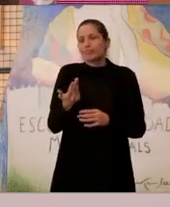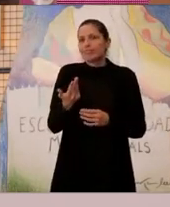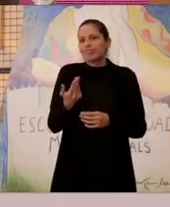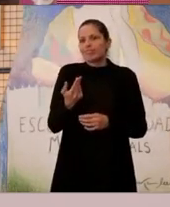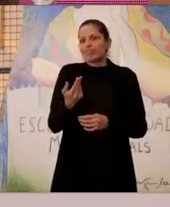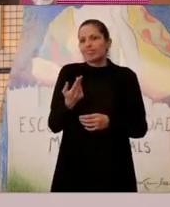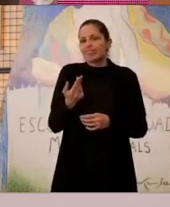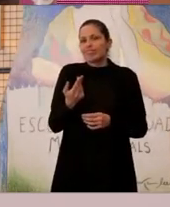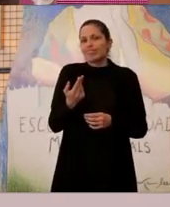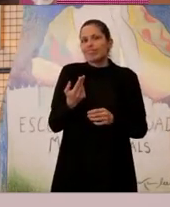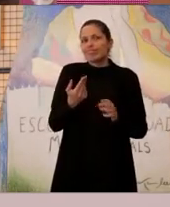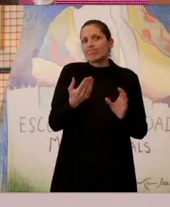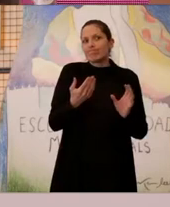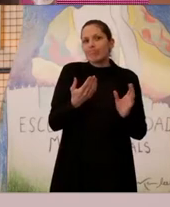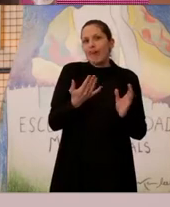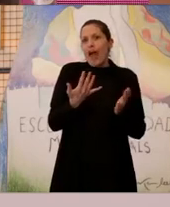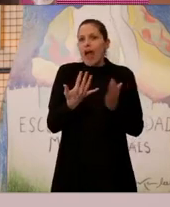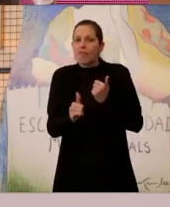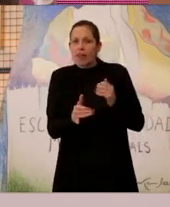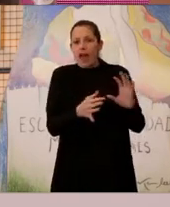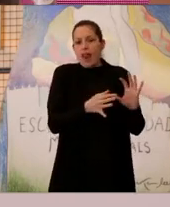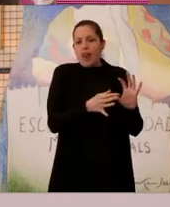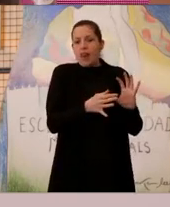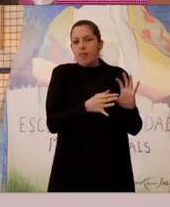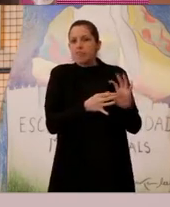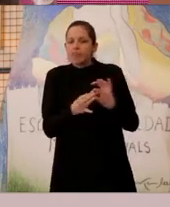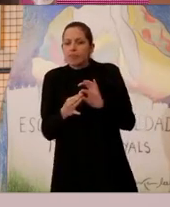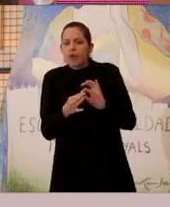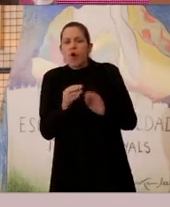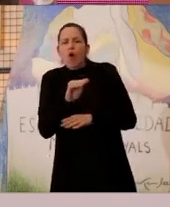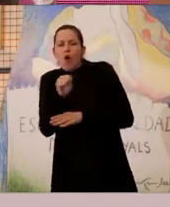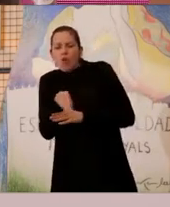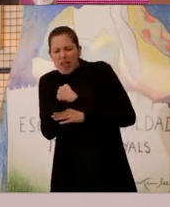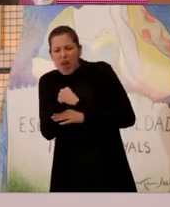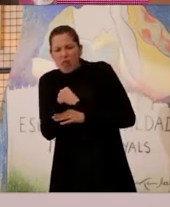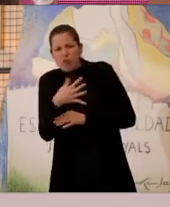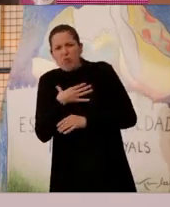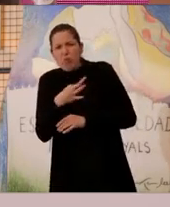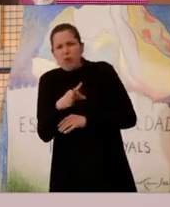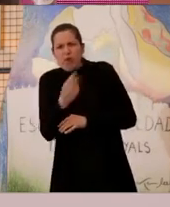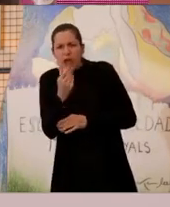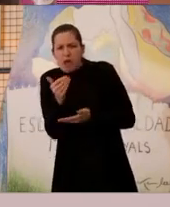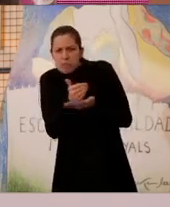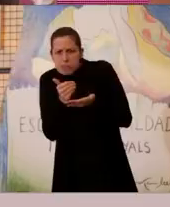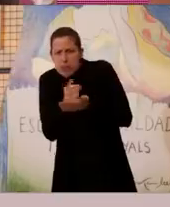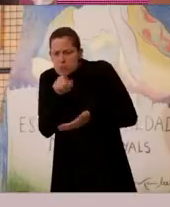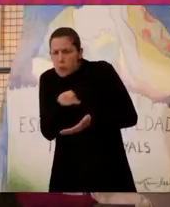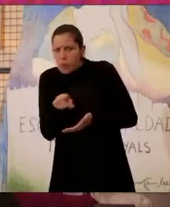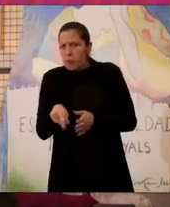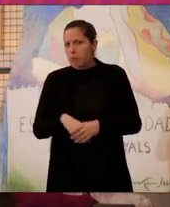del capitalismo Es decir de se gana dinero con esto o no se gana dinero con esto y entonces